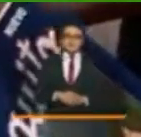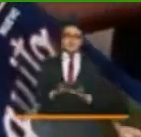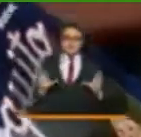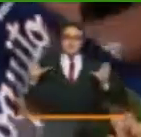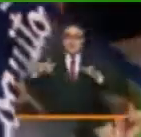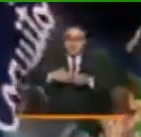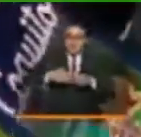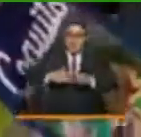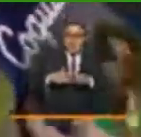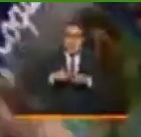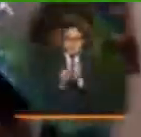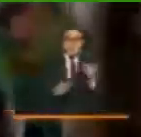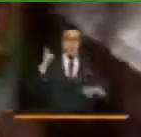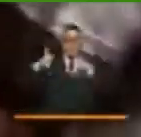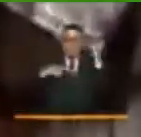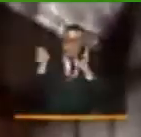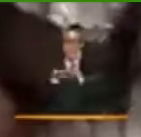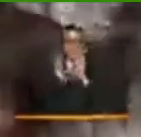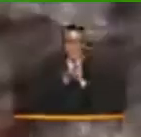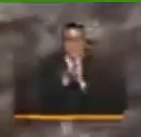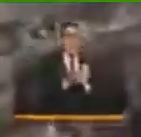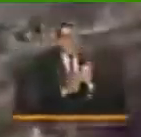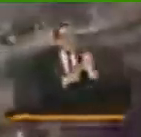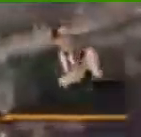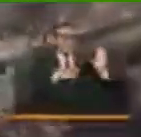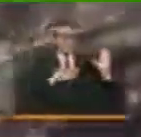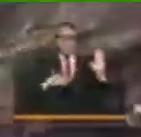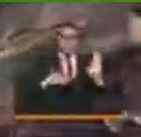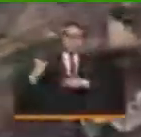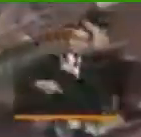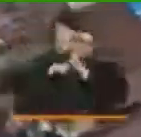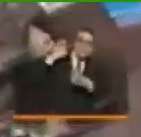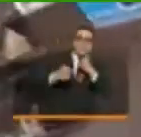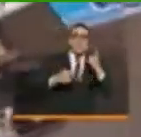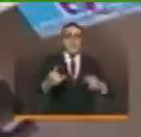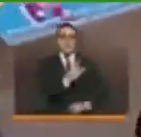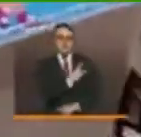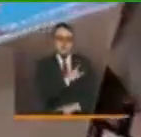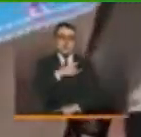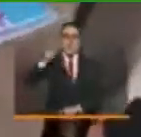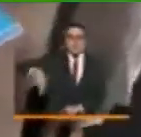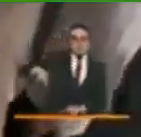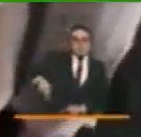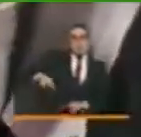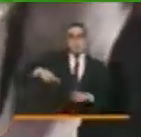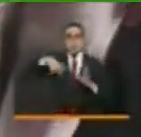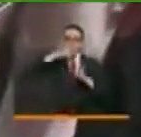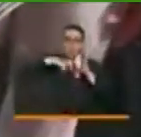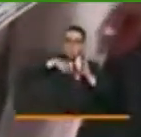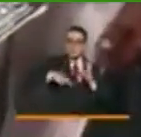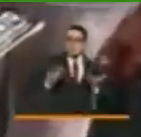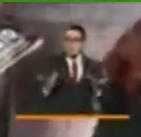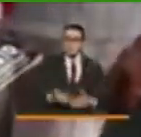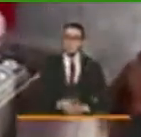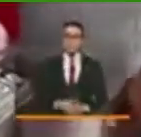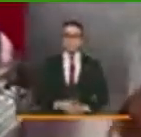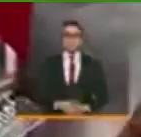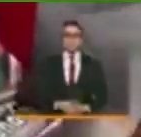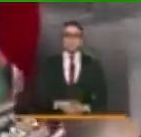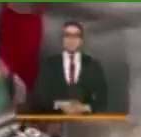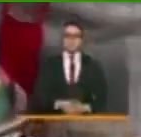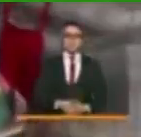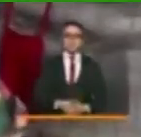sus servicios de venta de libros para las listas escolares, textos universitarios y obras literarias. Hemos seleccionado los mejores